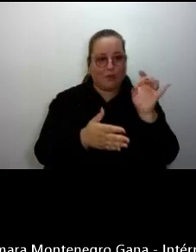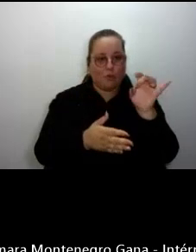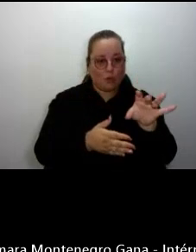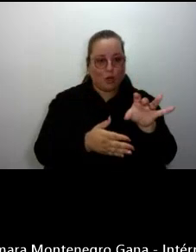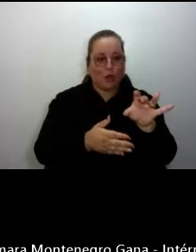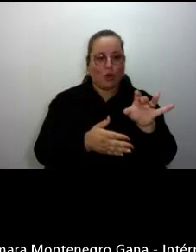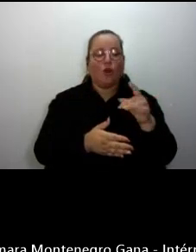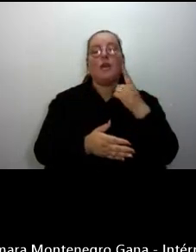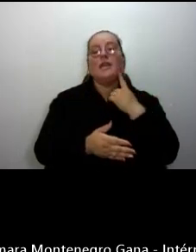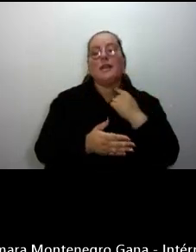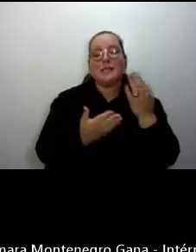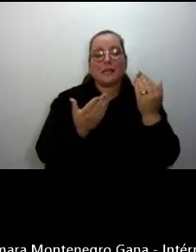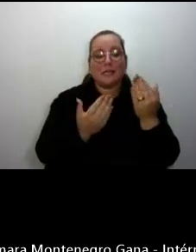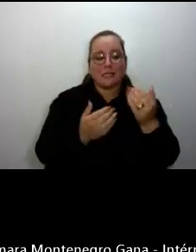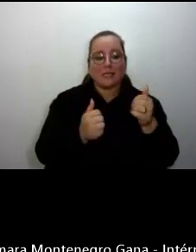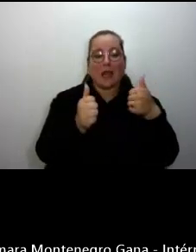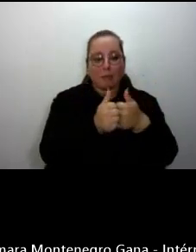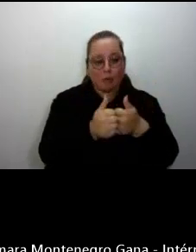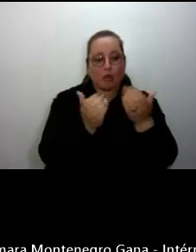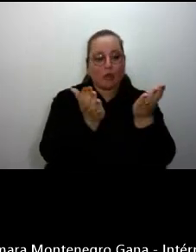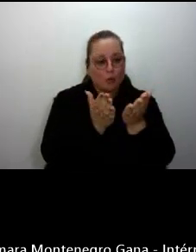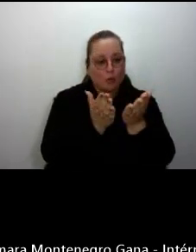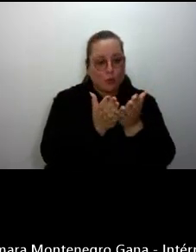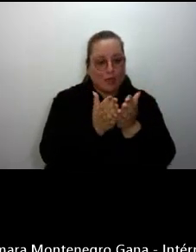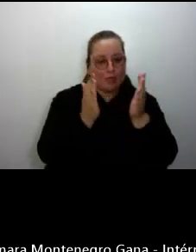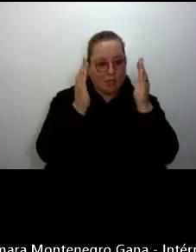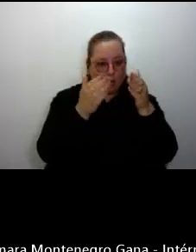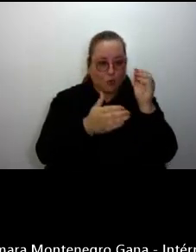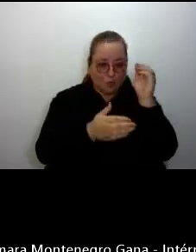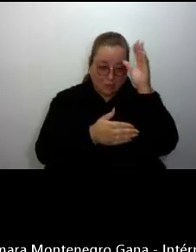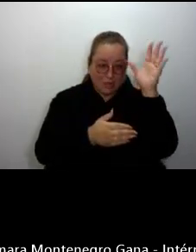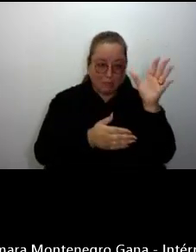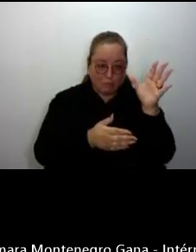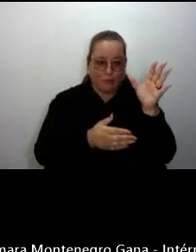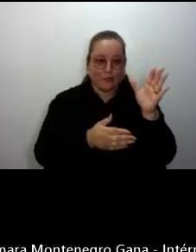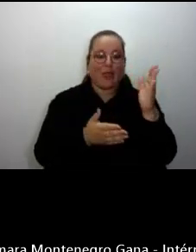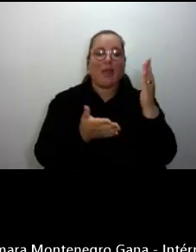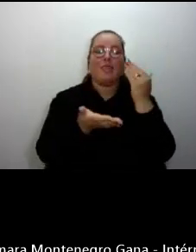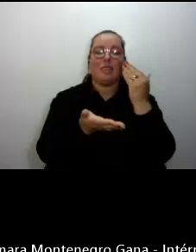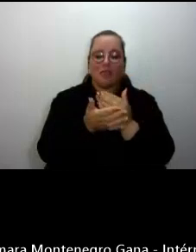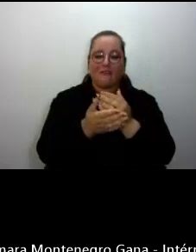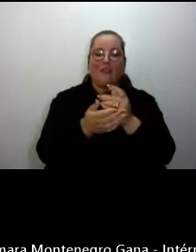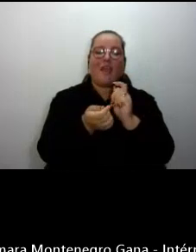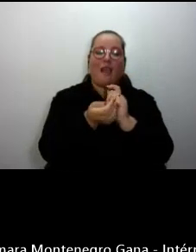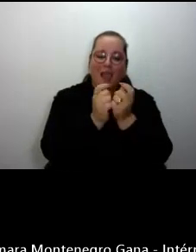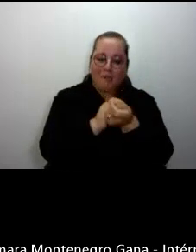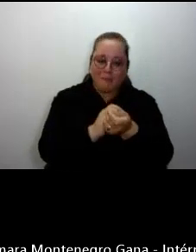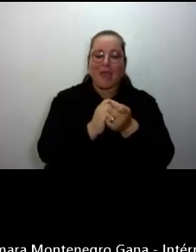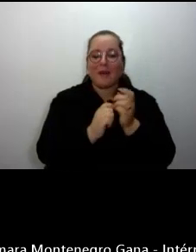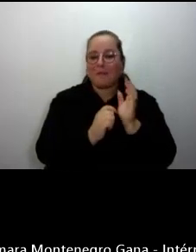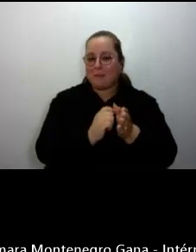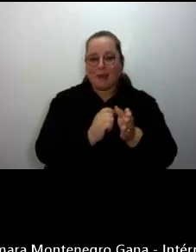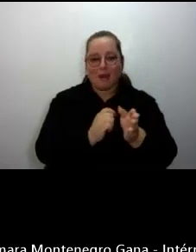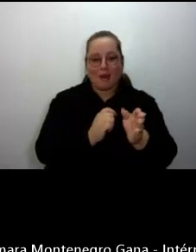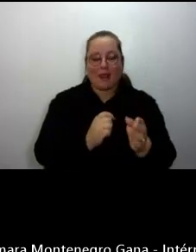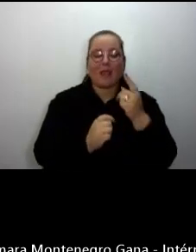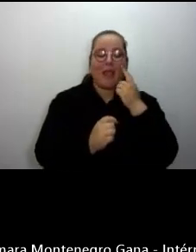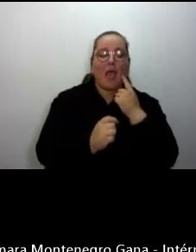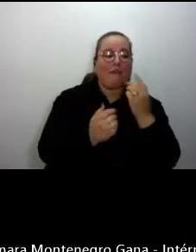los intereses y las necesidades de apoyo del estudiantado. Se debe actualizar de manera permanente según las necesidades que se